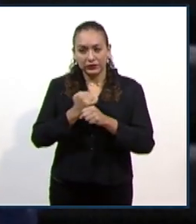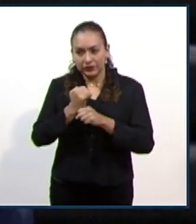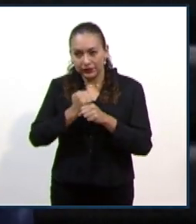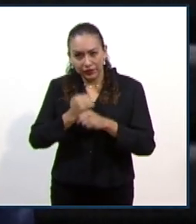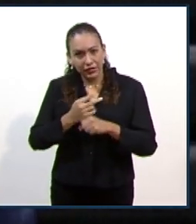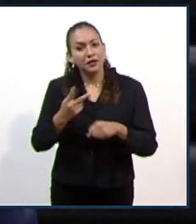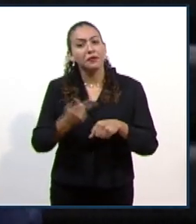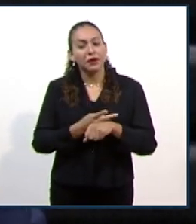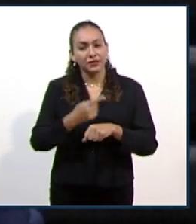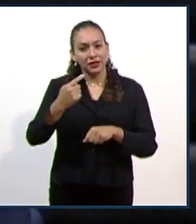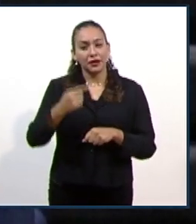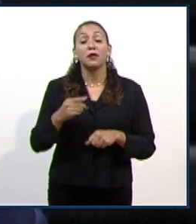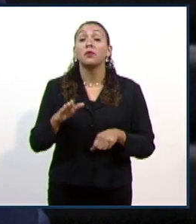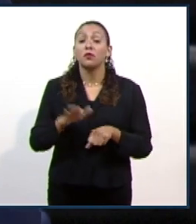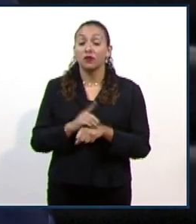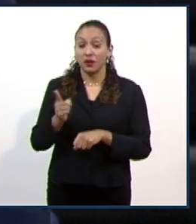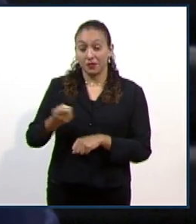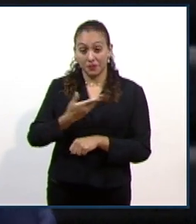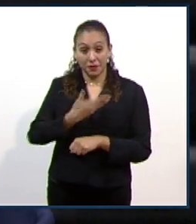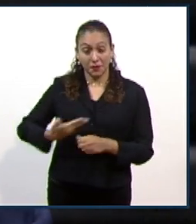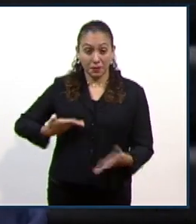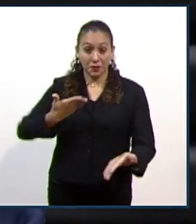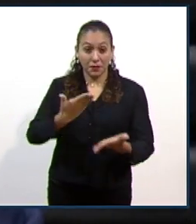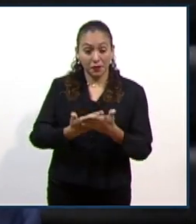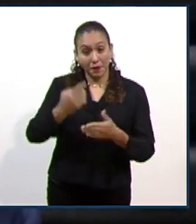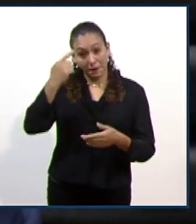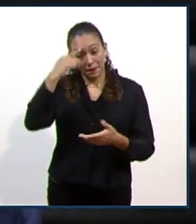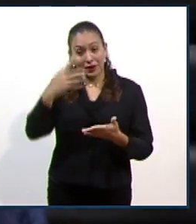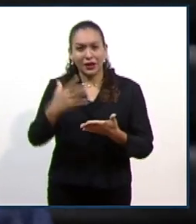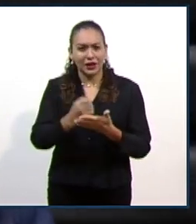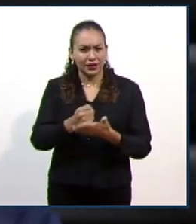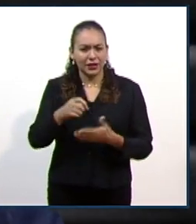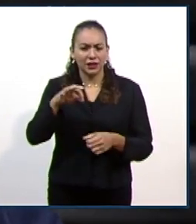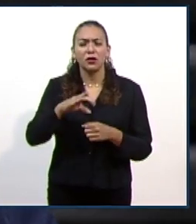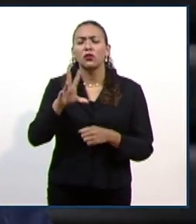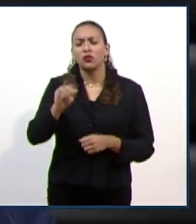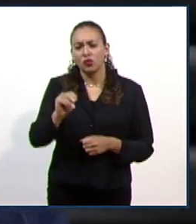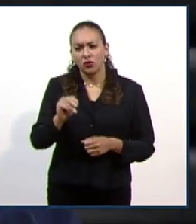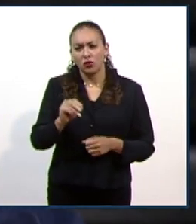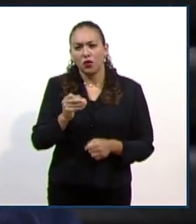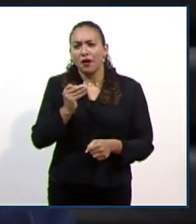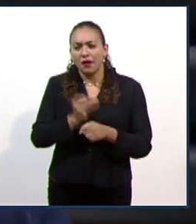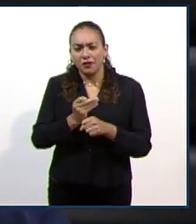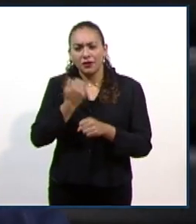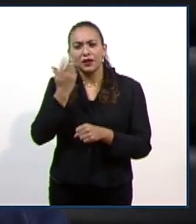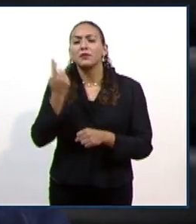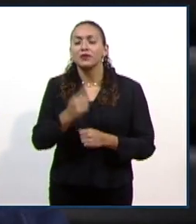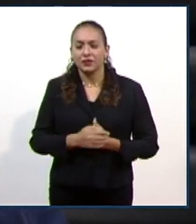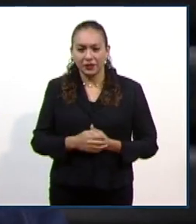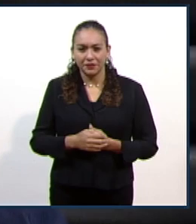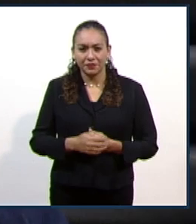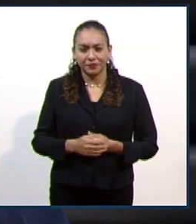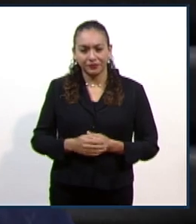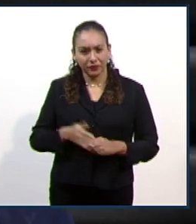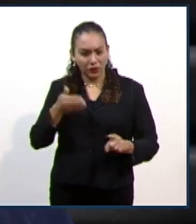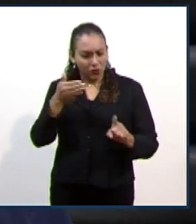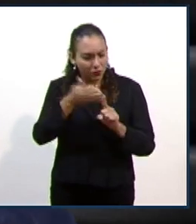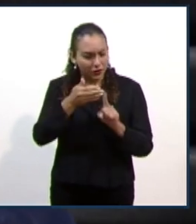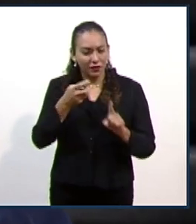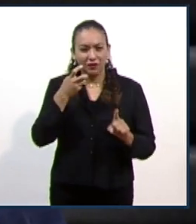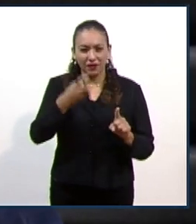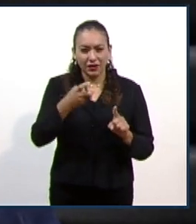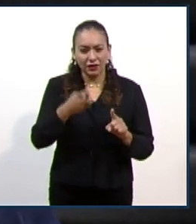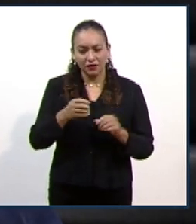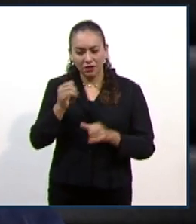la campaña para lograr ganar la elección, porque de manera inevitable comprometerá